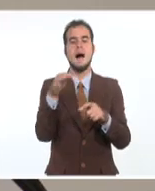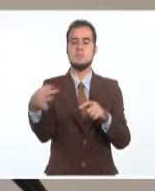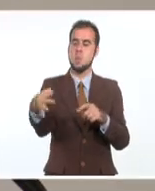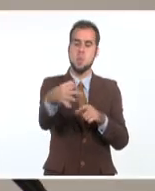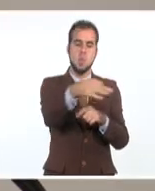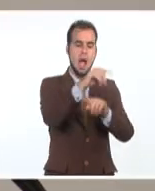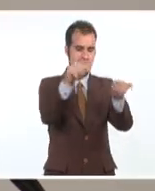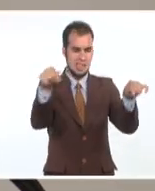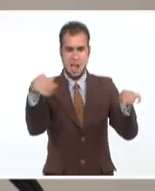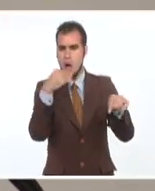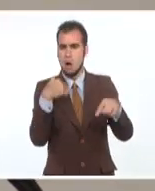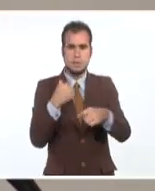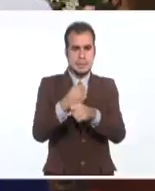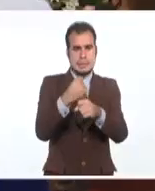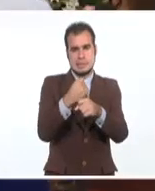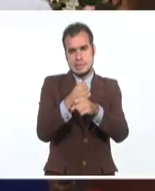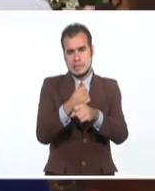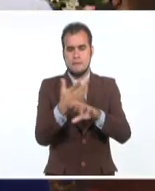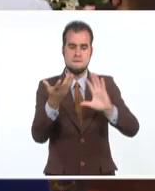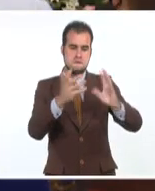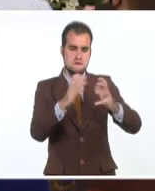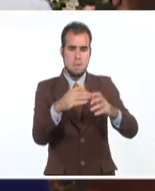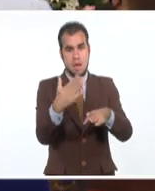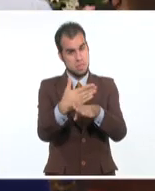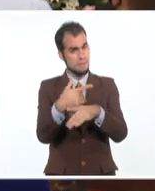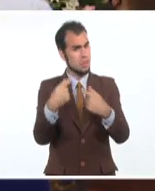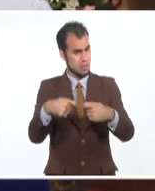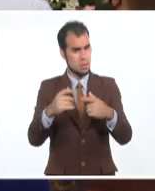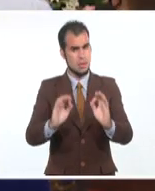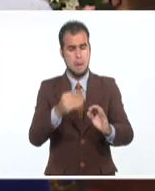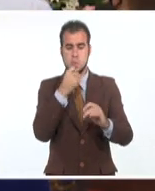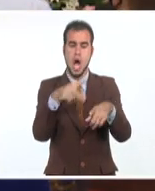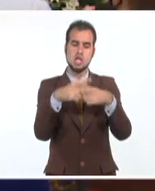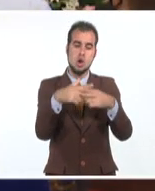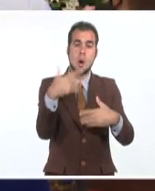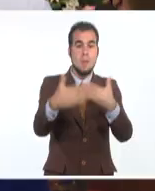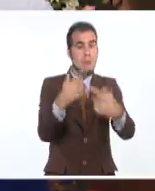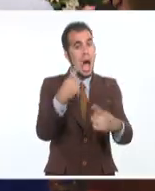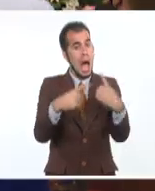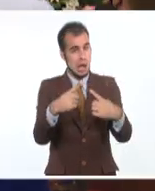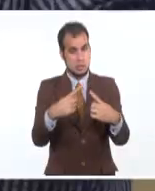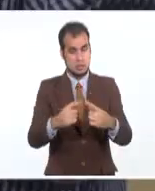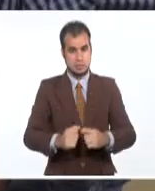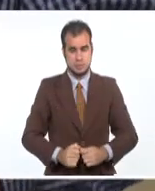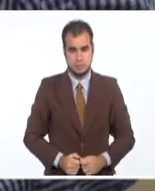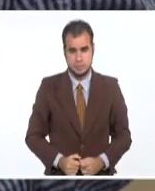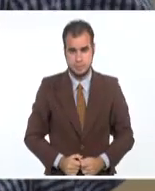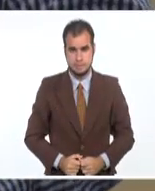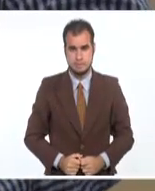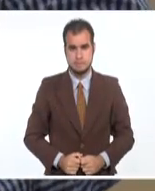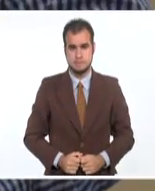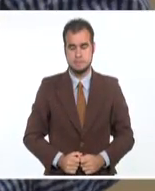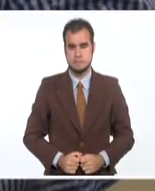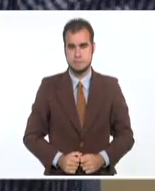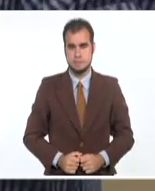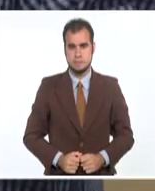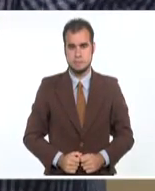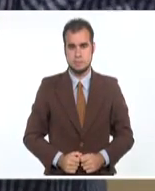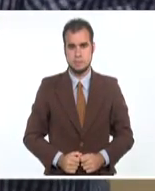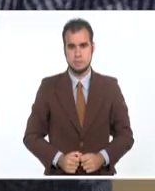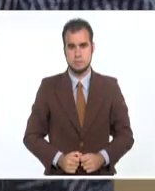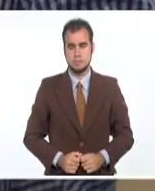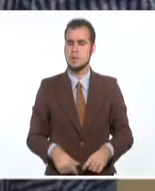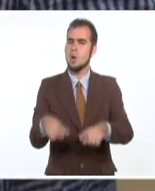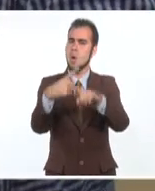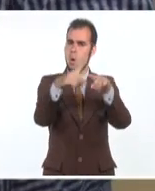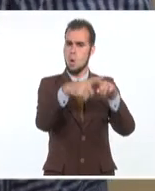manera en que debe cambiar el enfoque de trabajo en el análisis y solución de los problemas más recurrentes. El resto de los miembros del